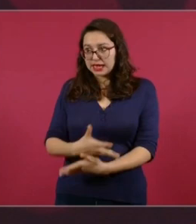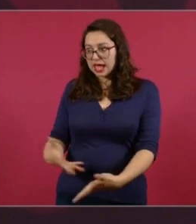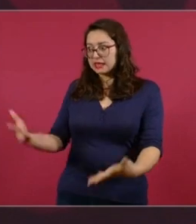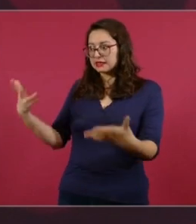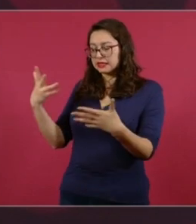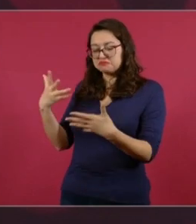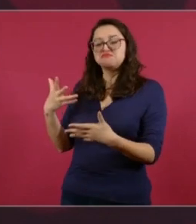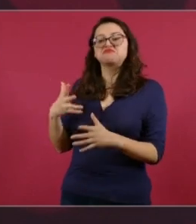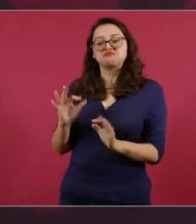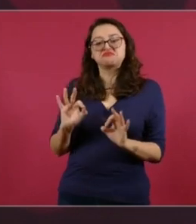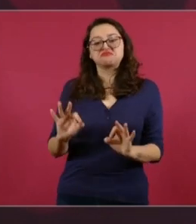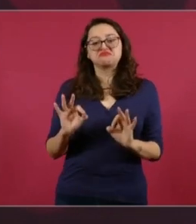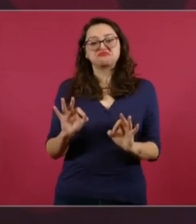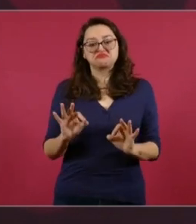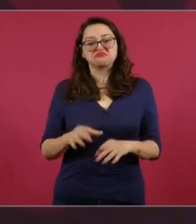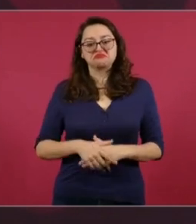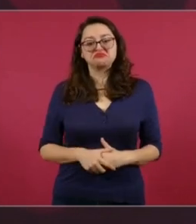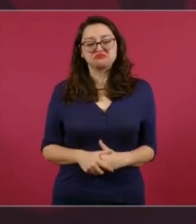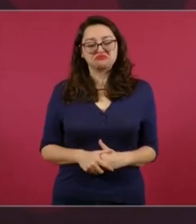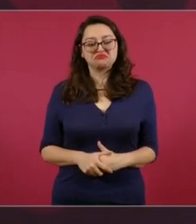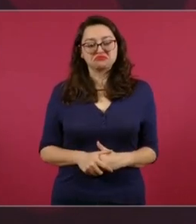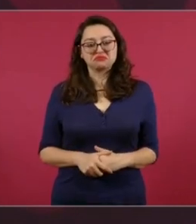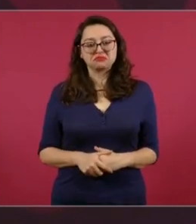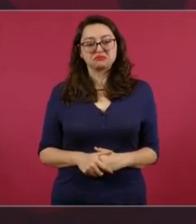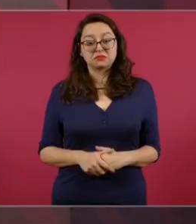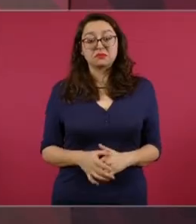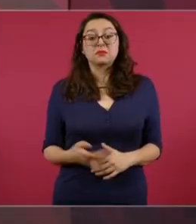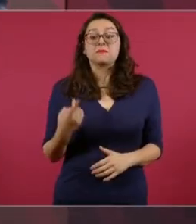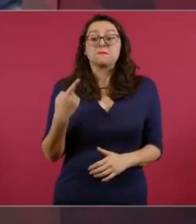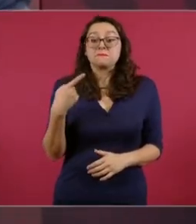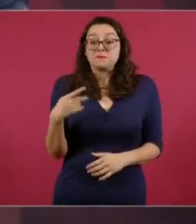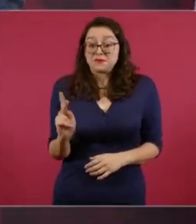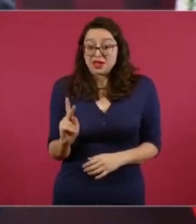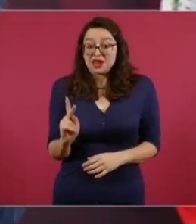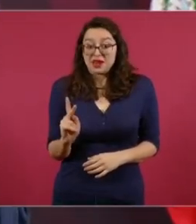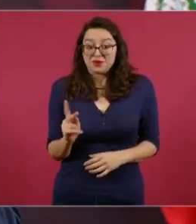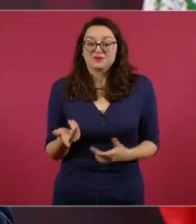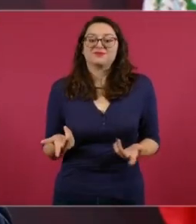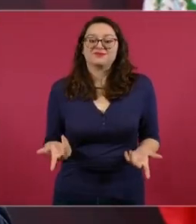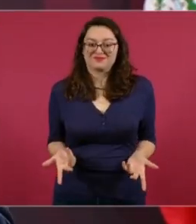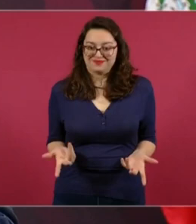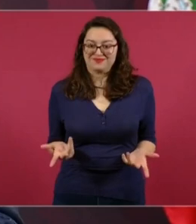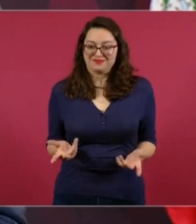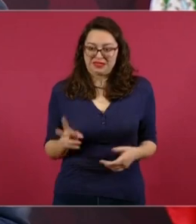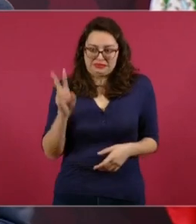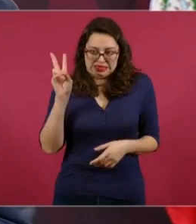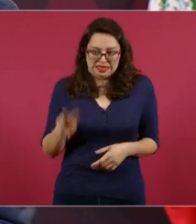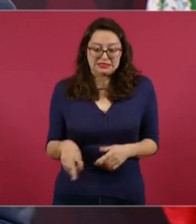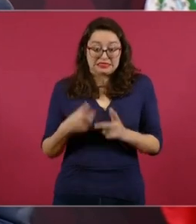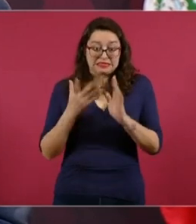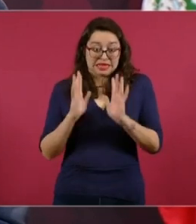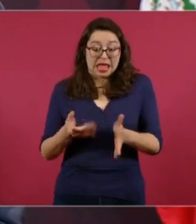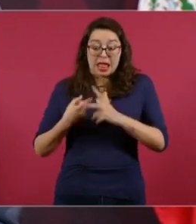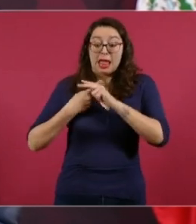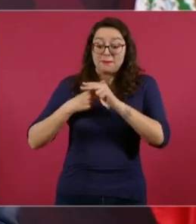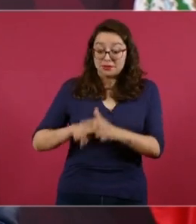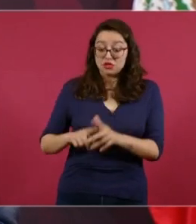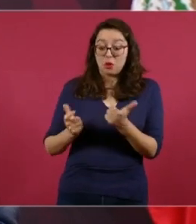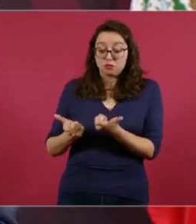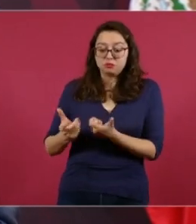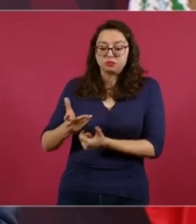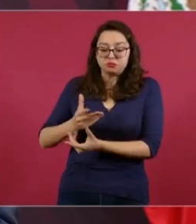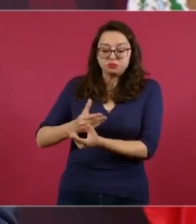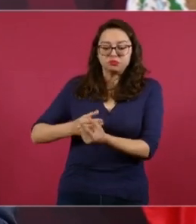Entonces, ya, pero desde luego lo más importante es lo que va a llegar en el mediano